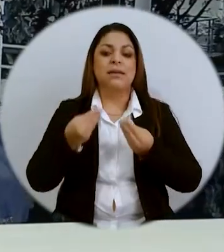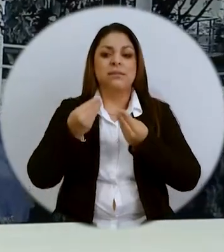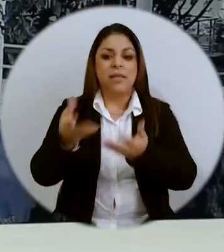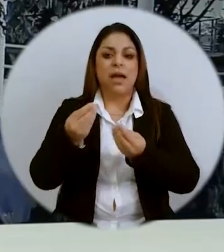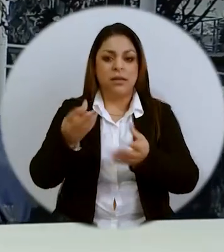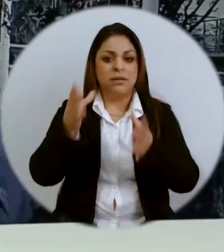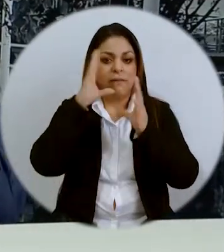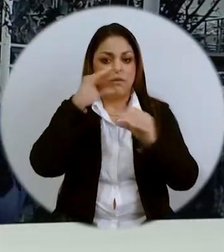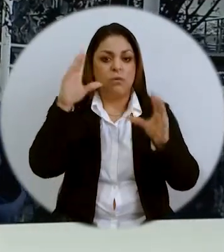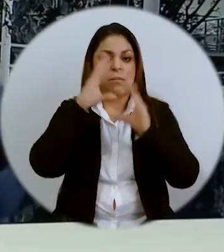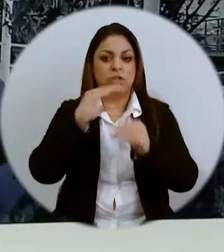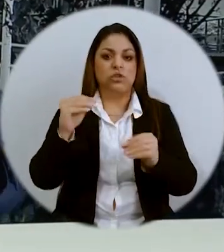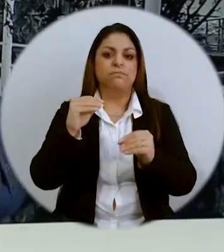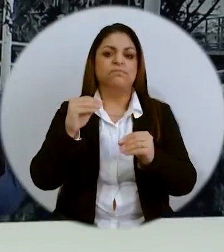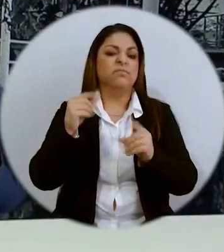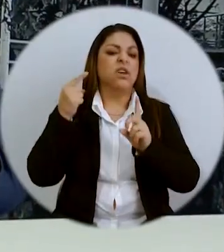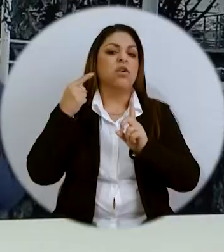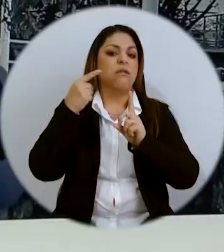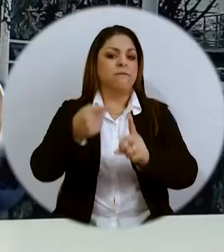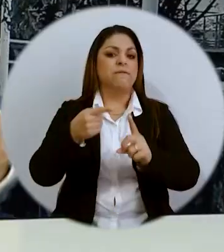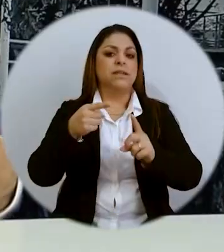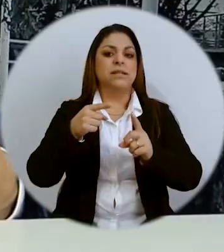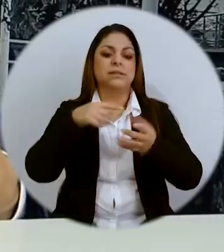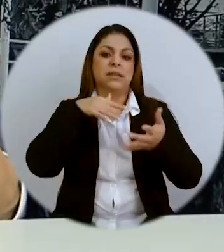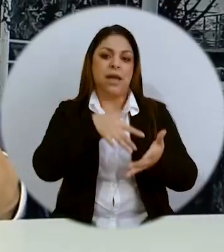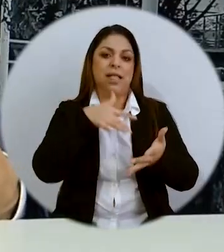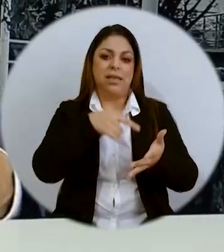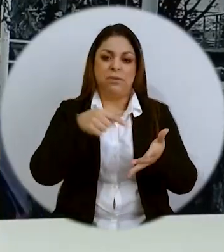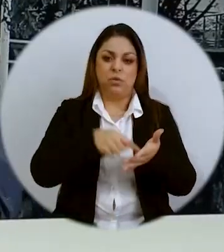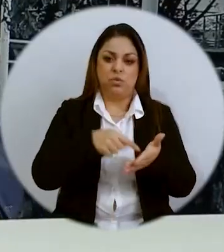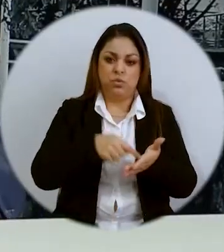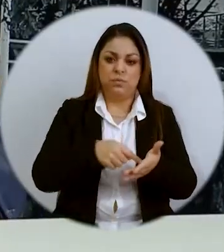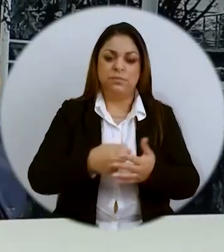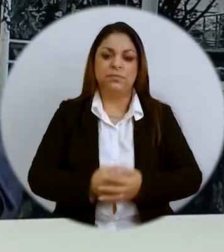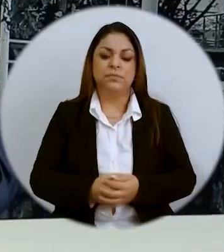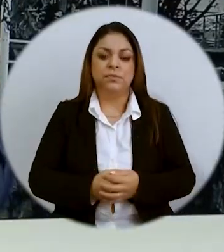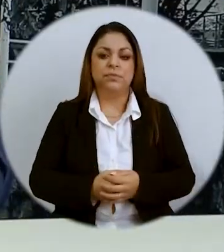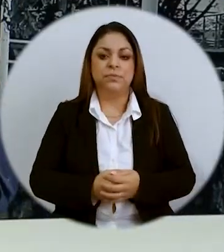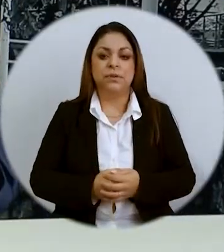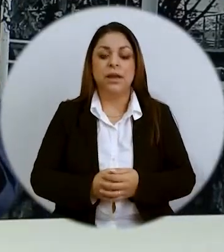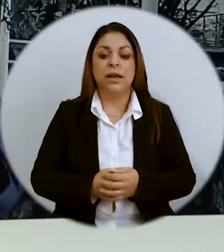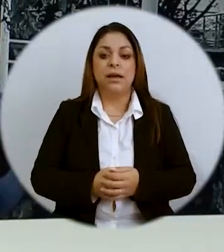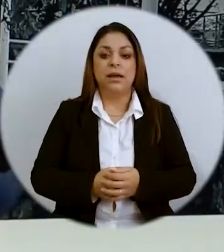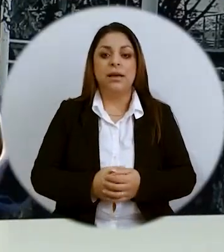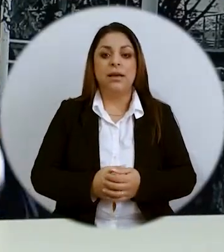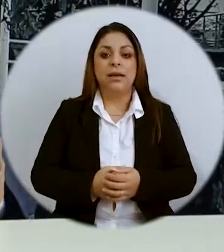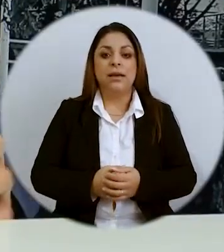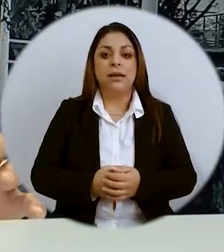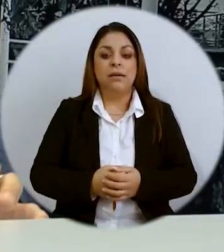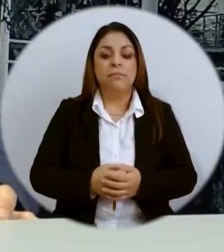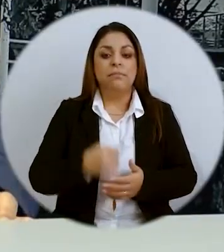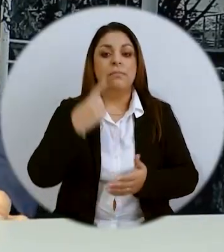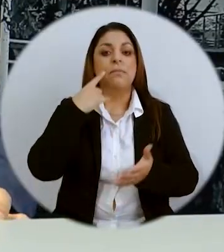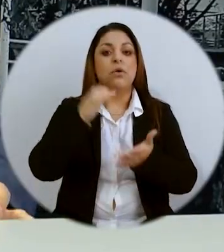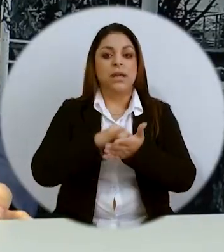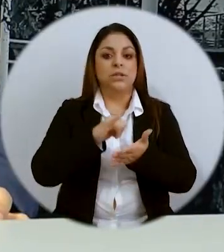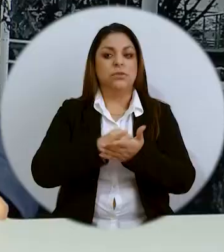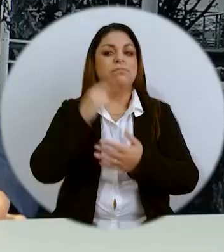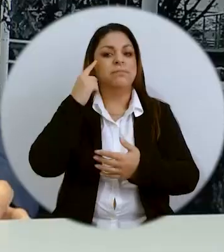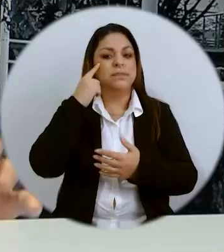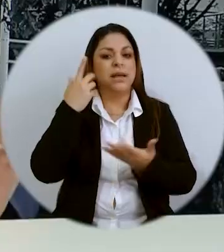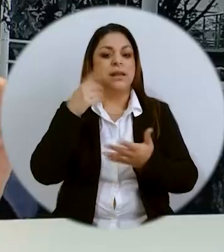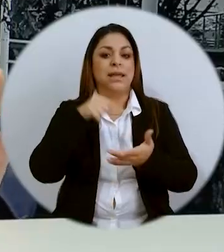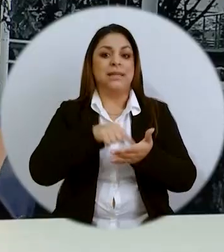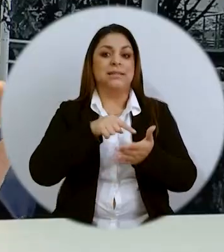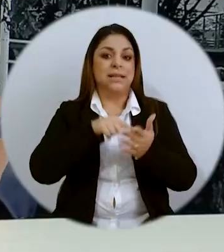de información y con fines también académicos. En esa perspectiva hay que considerar este